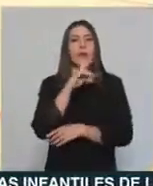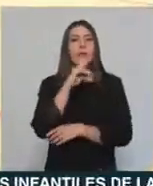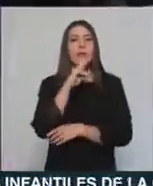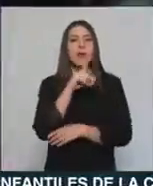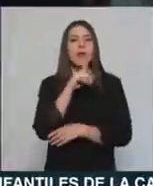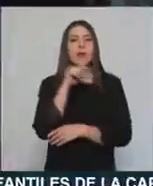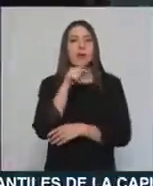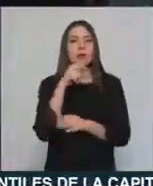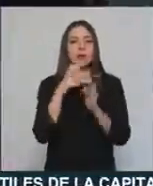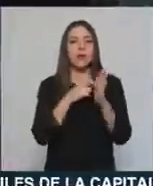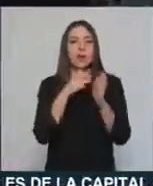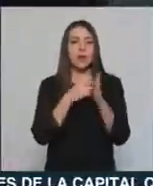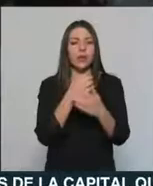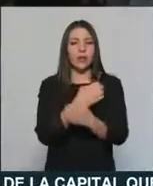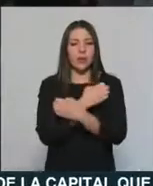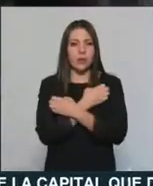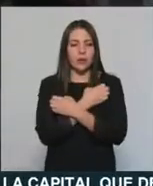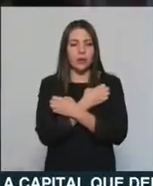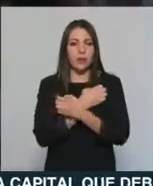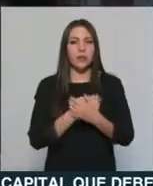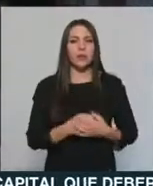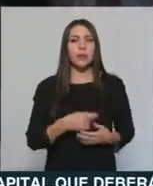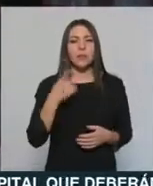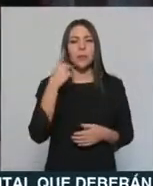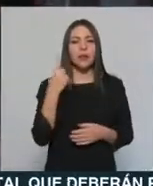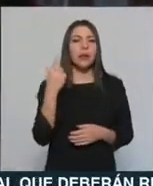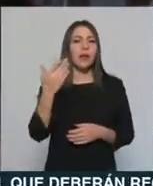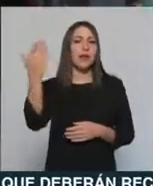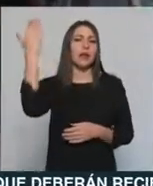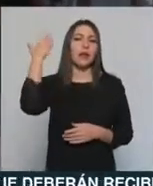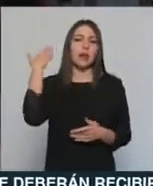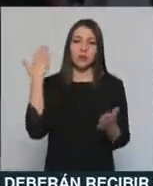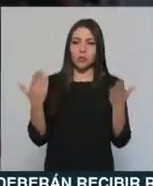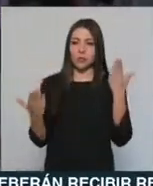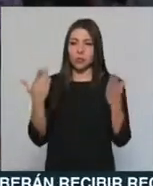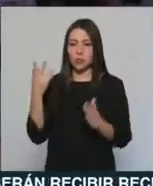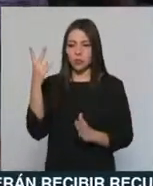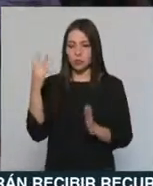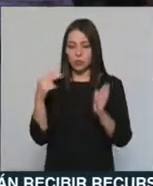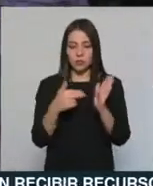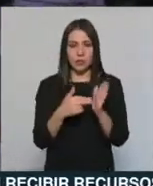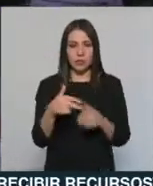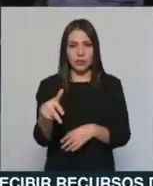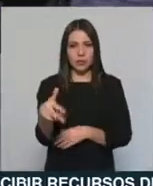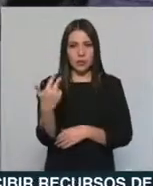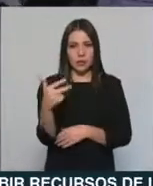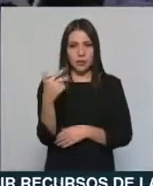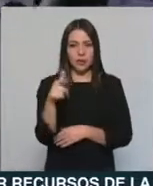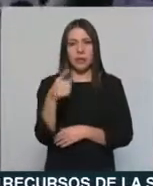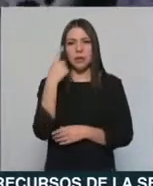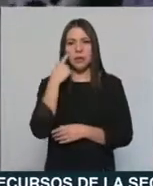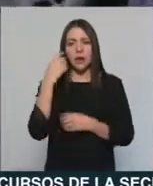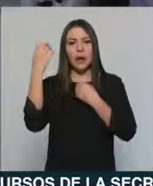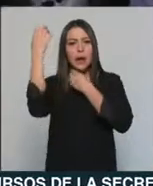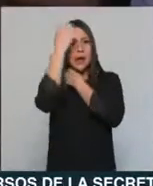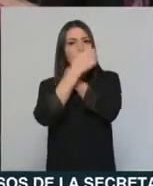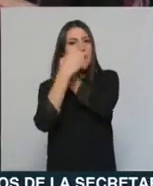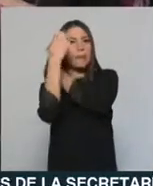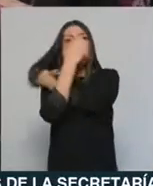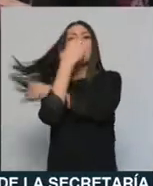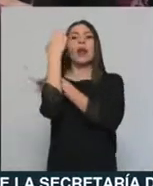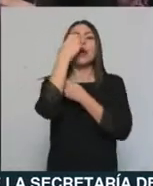pero digamos, en comparación con la de 2013, cuyo eje de orientación fue la evaluación como control